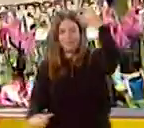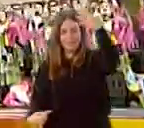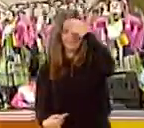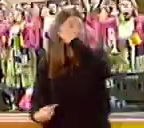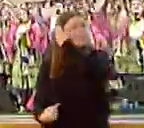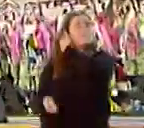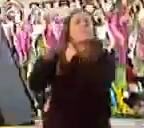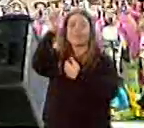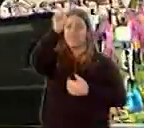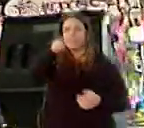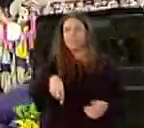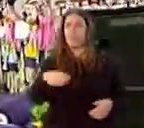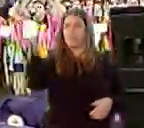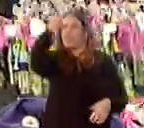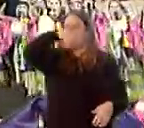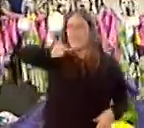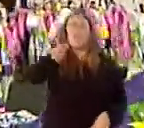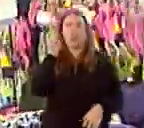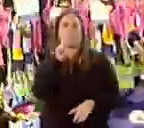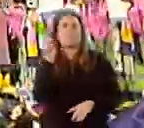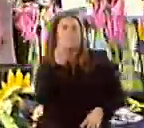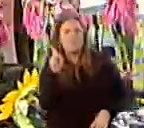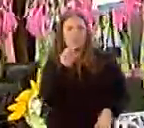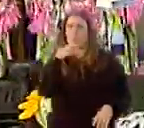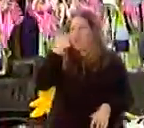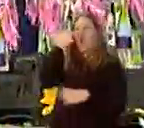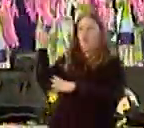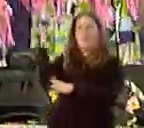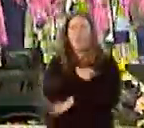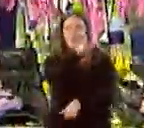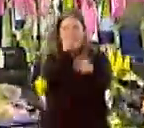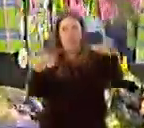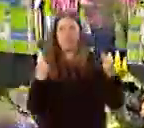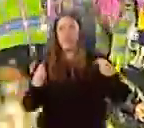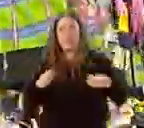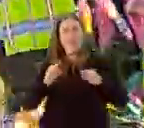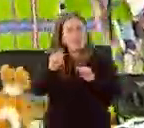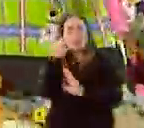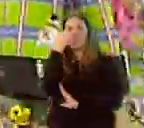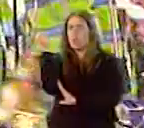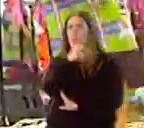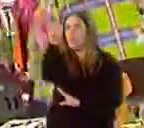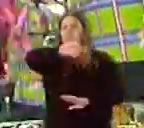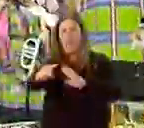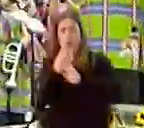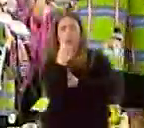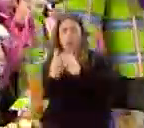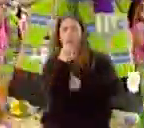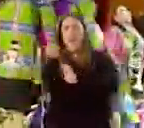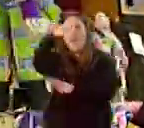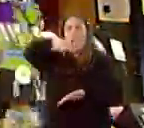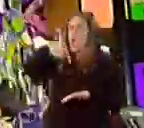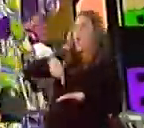y la verdad la vida de nadie y nuestra señora con sus exigencias